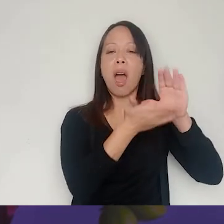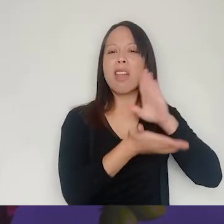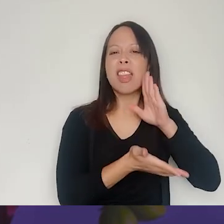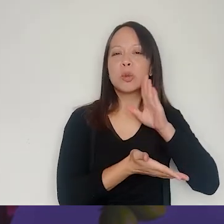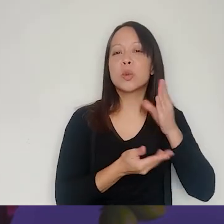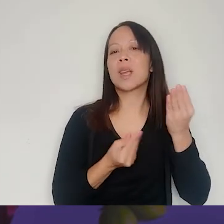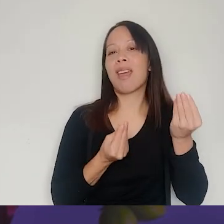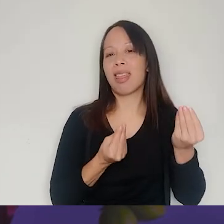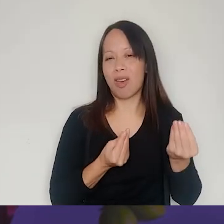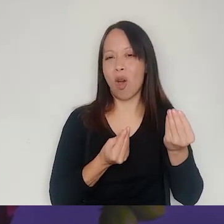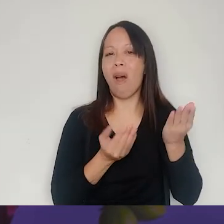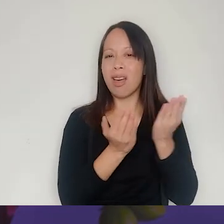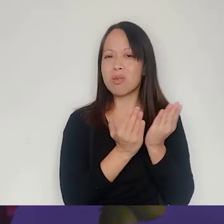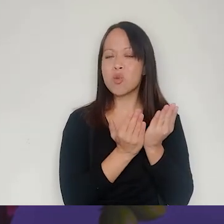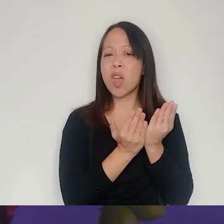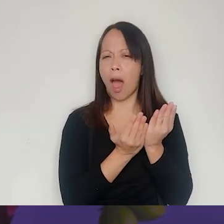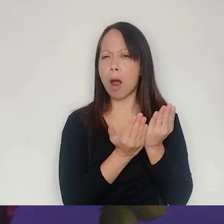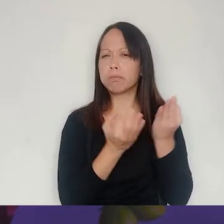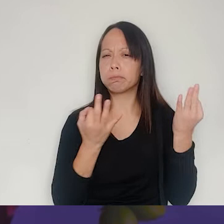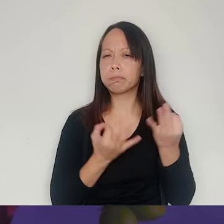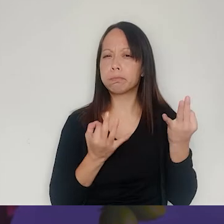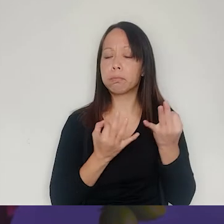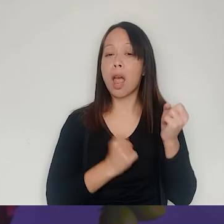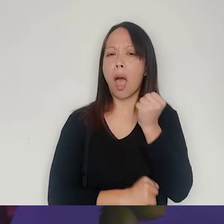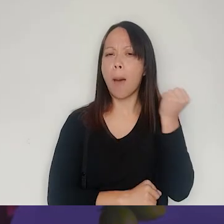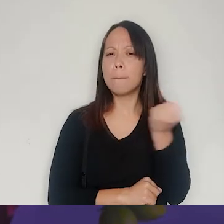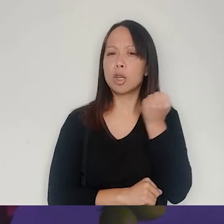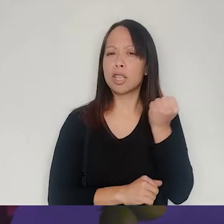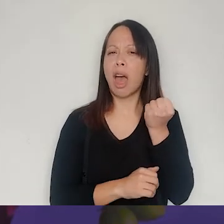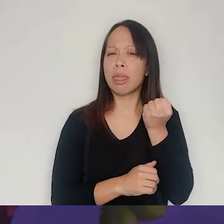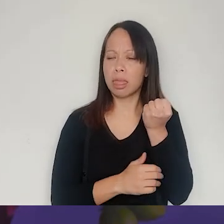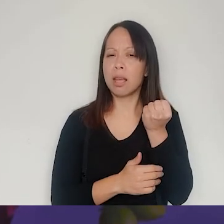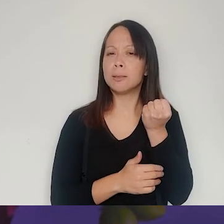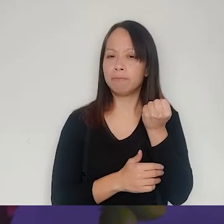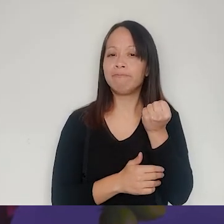a Berkeley, a estudiar lo que, por supuesto, es una importante barrera.